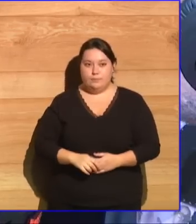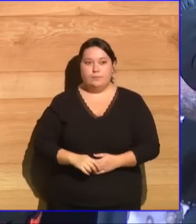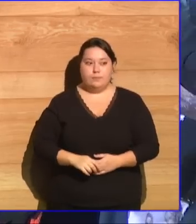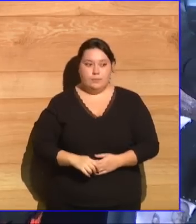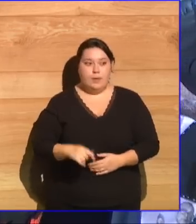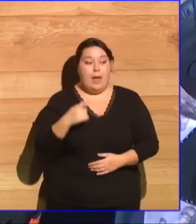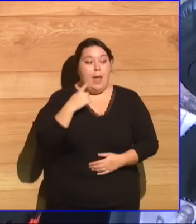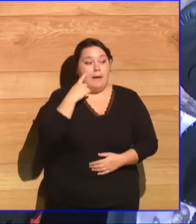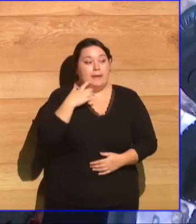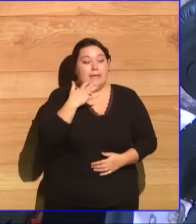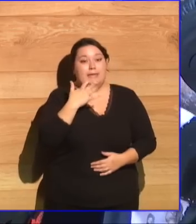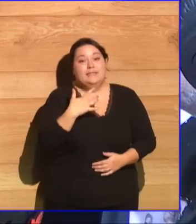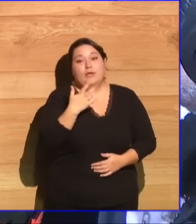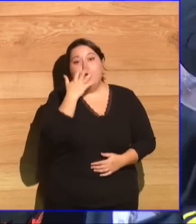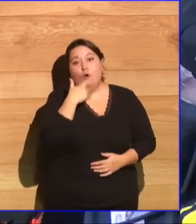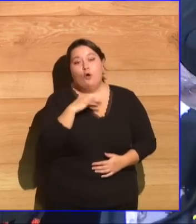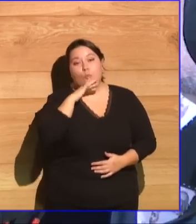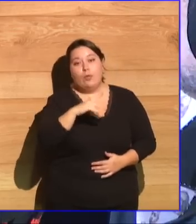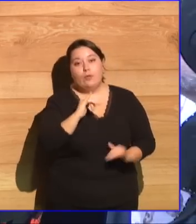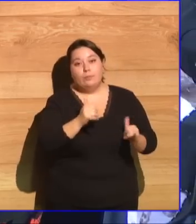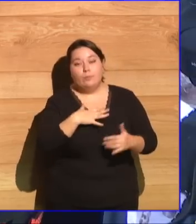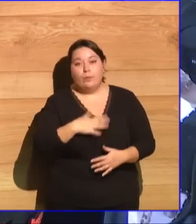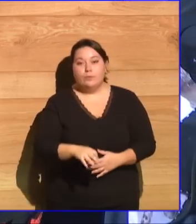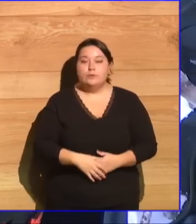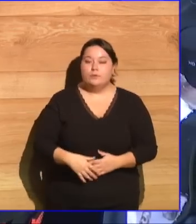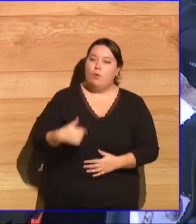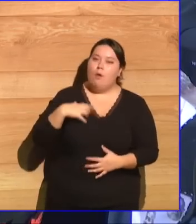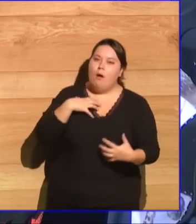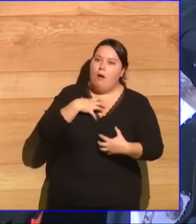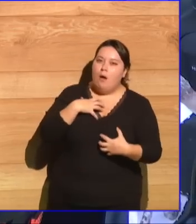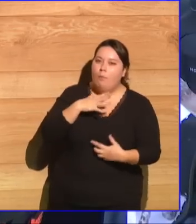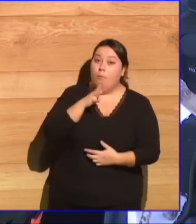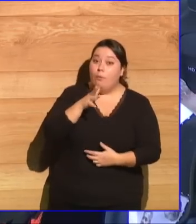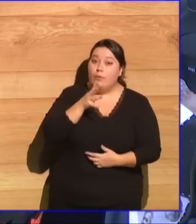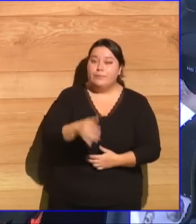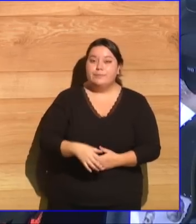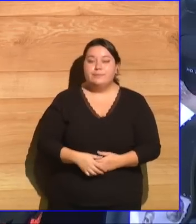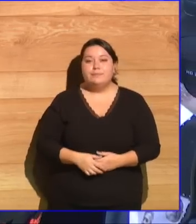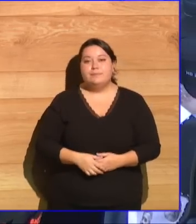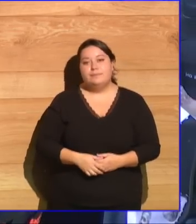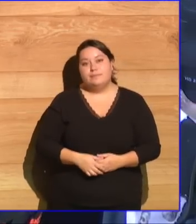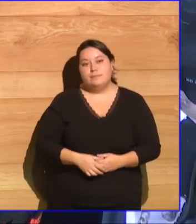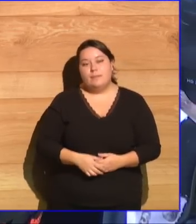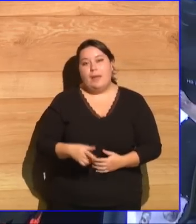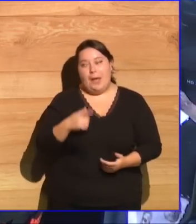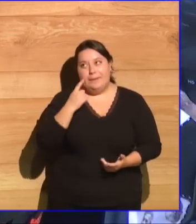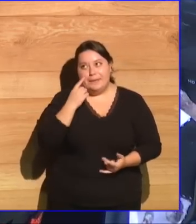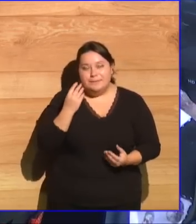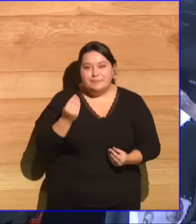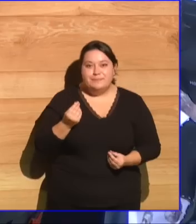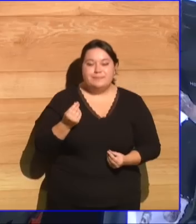pero- llegamos al color púrpura. Pero estoy muy agobiado porque vamos a